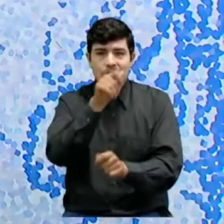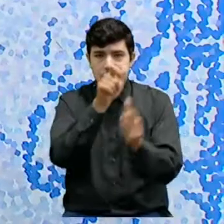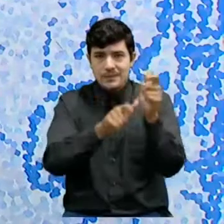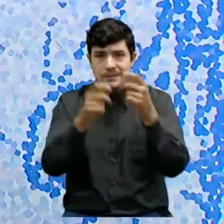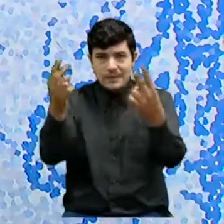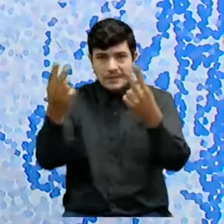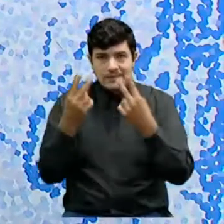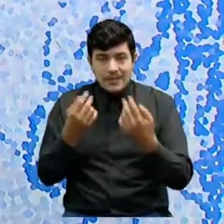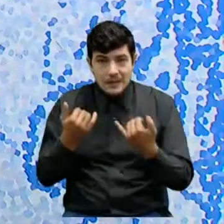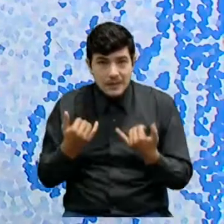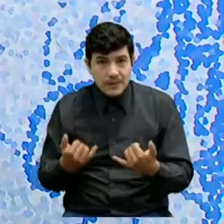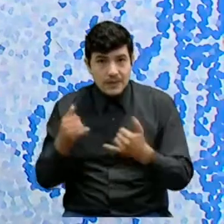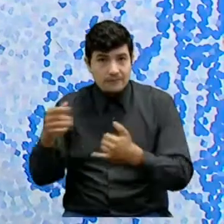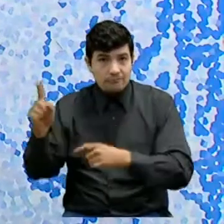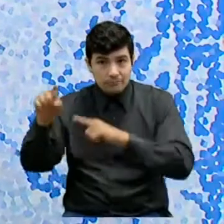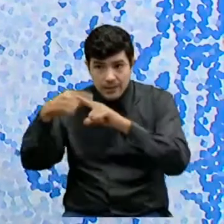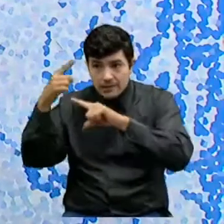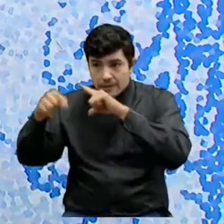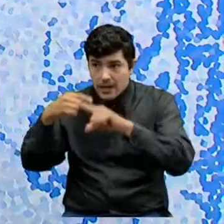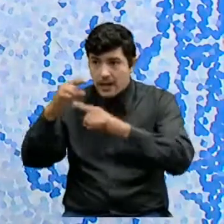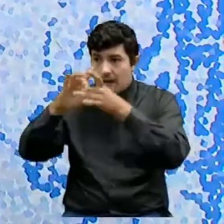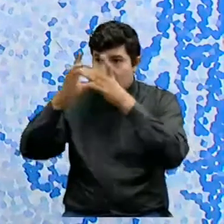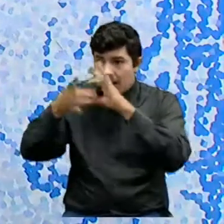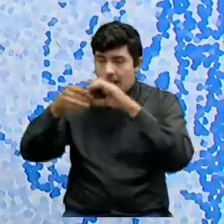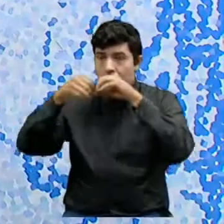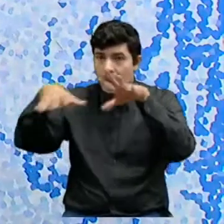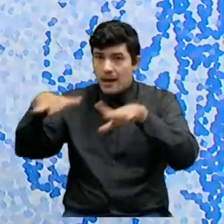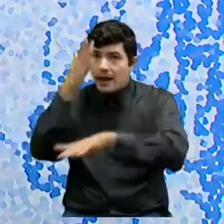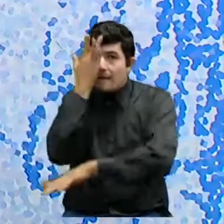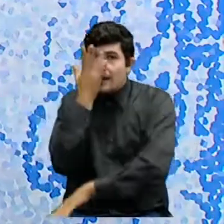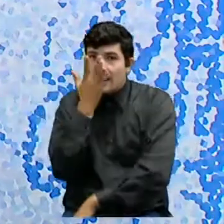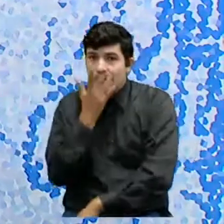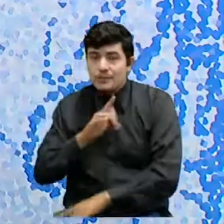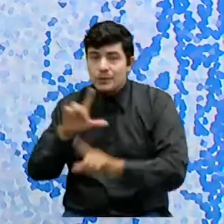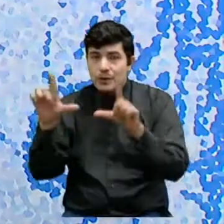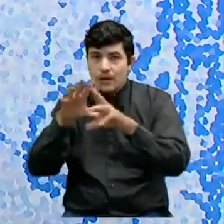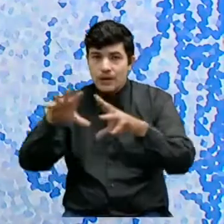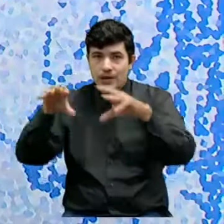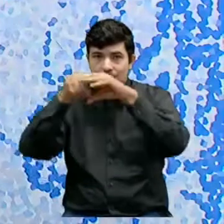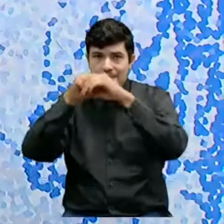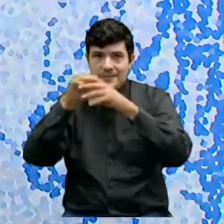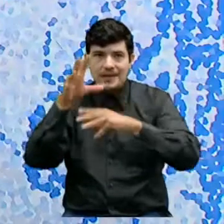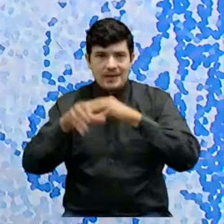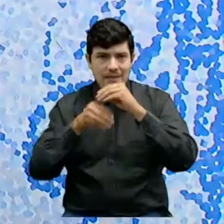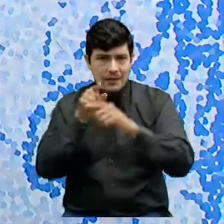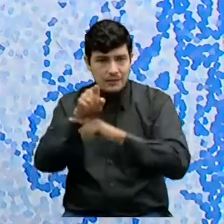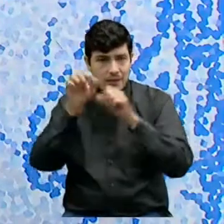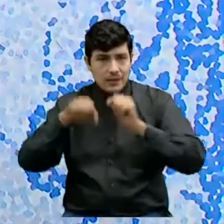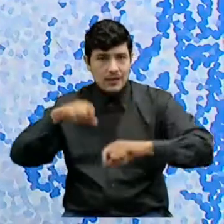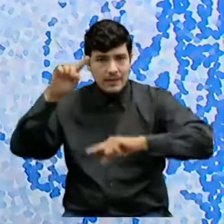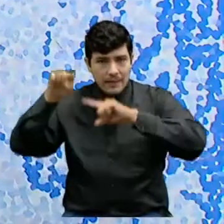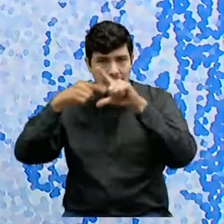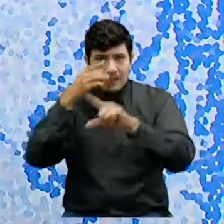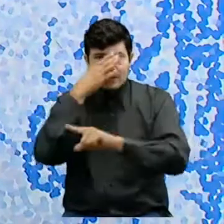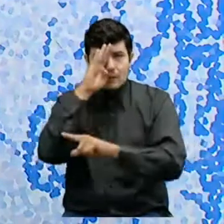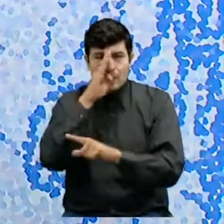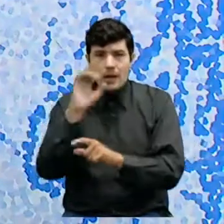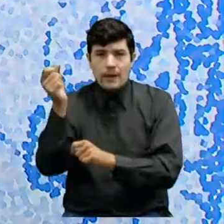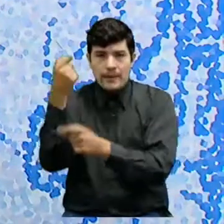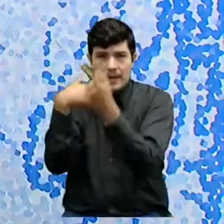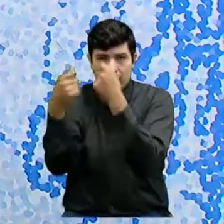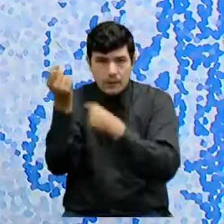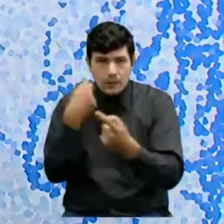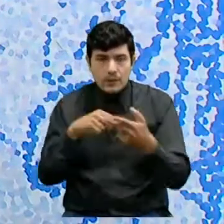están empezando a escribir en nuestro portal de Facebook, Canal Tro. Ahí también pueden enviar sus inquietudes, sus